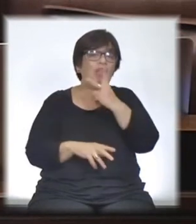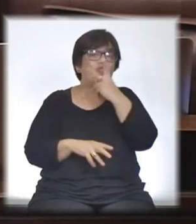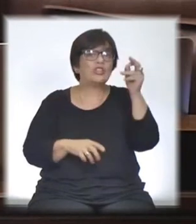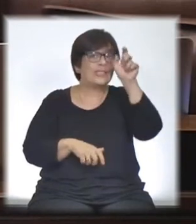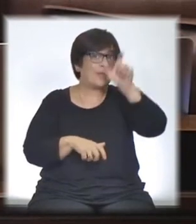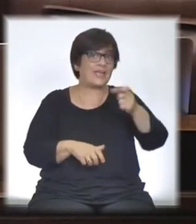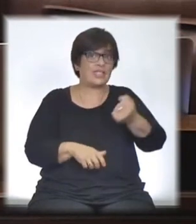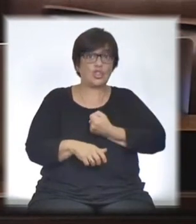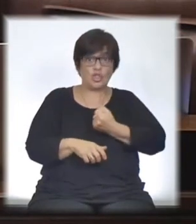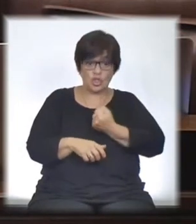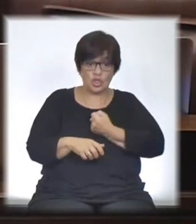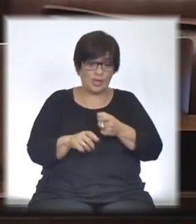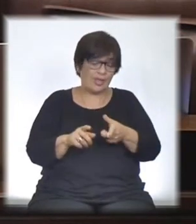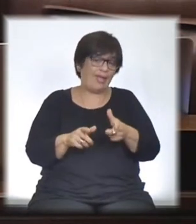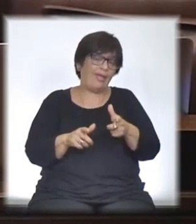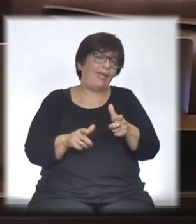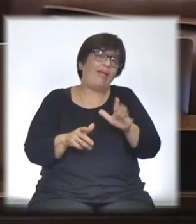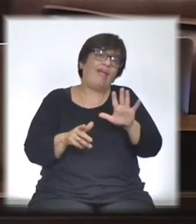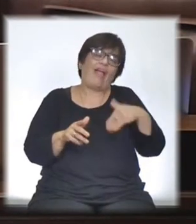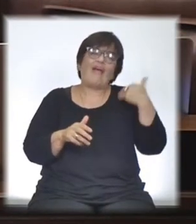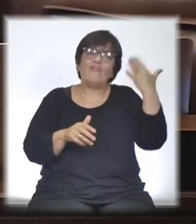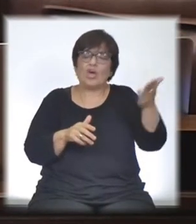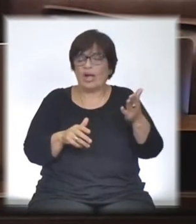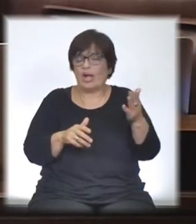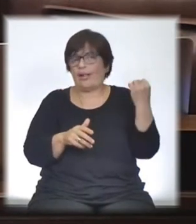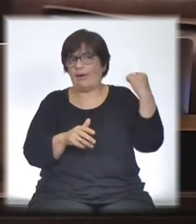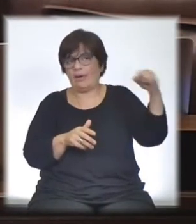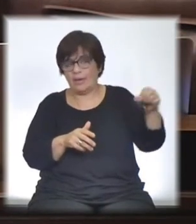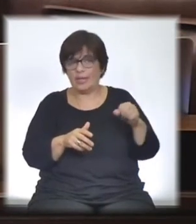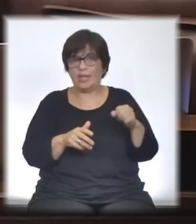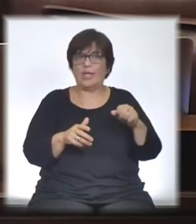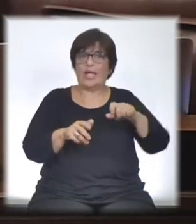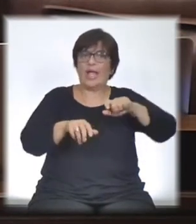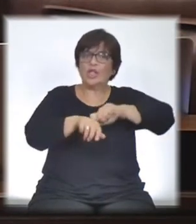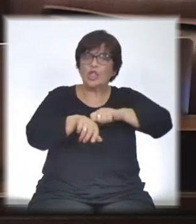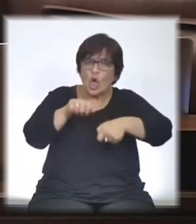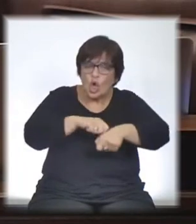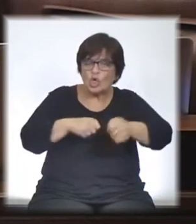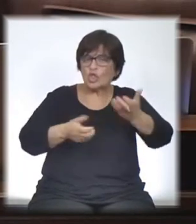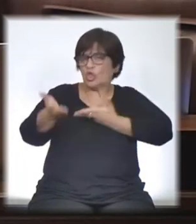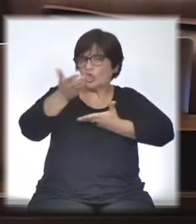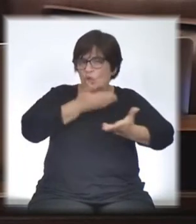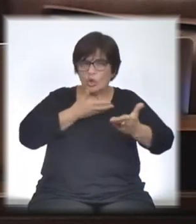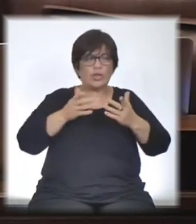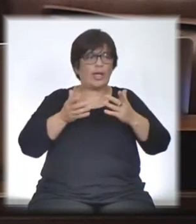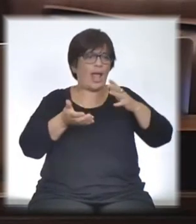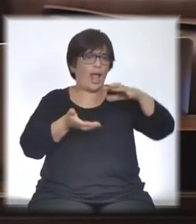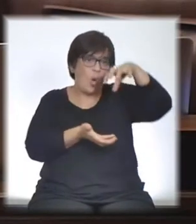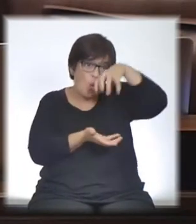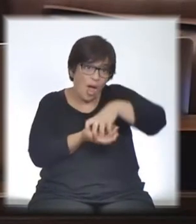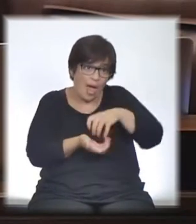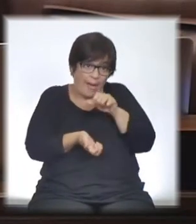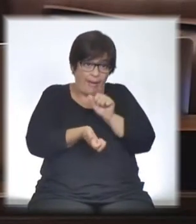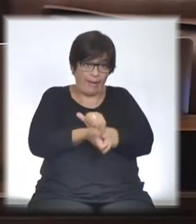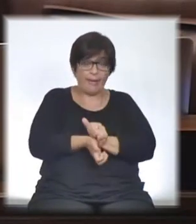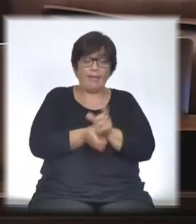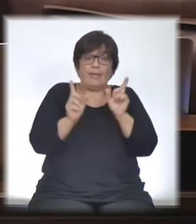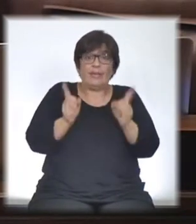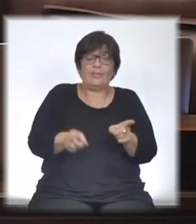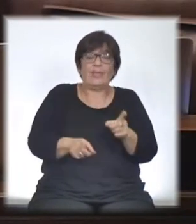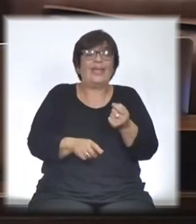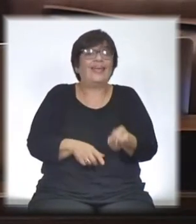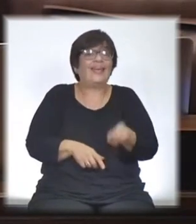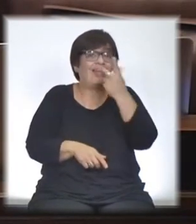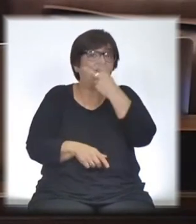personas asesinadas en ejecuciones extrajudiciales, en torturas o en centros de reclusión, y casi